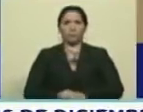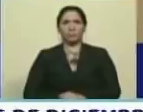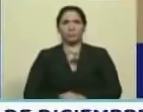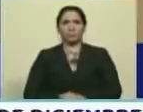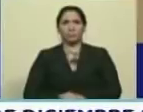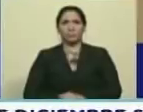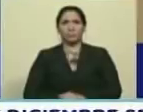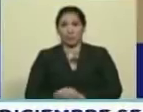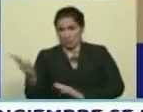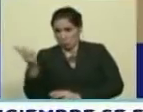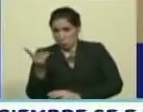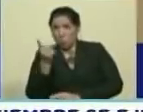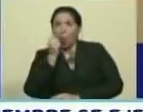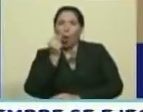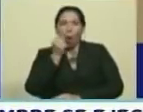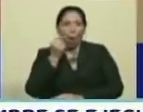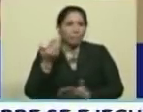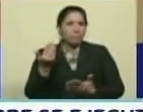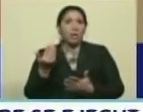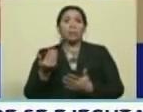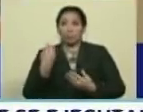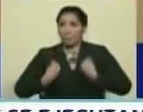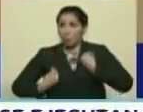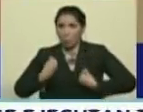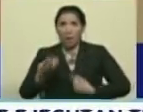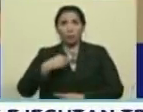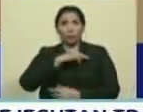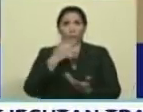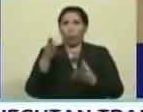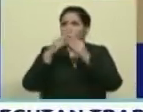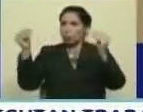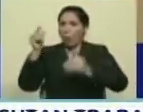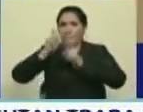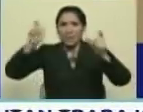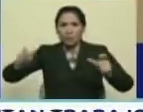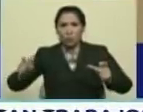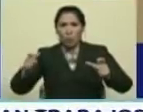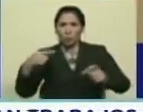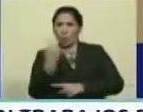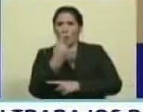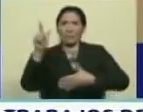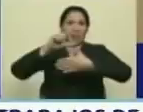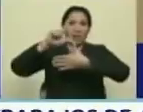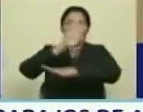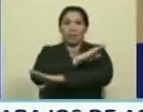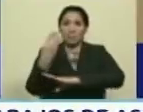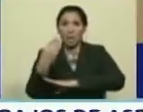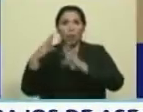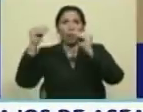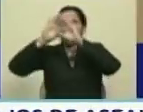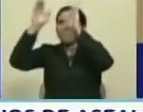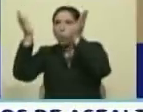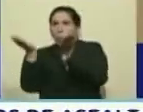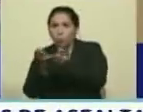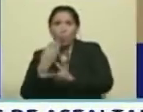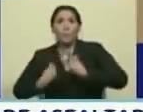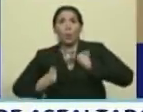Fueron hombres que realmente se preocuparon por nosotros, por todos sus ciudadanos, no solamente por América Latina y el Caribe, sino del mundo.